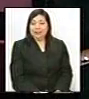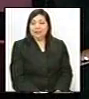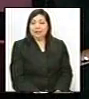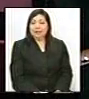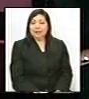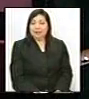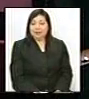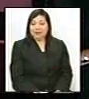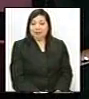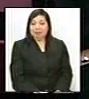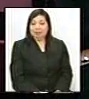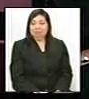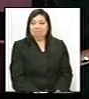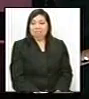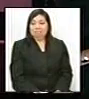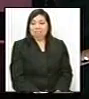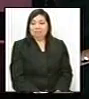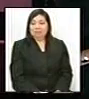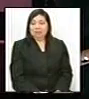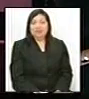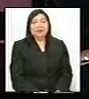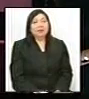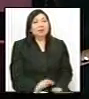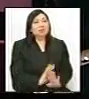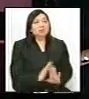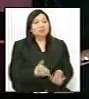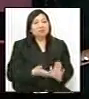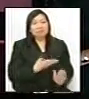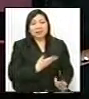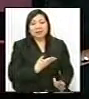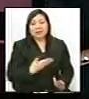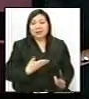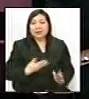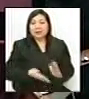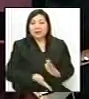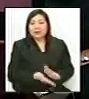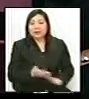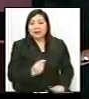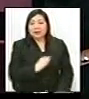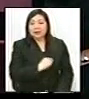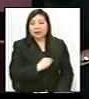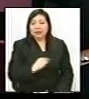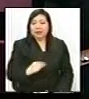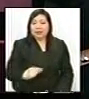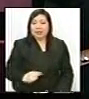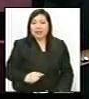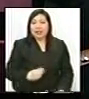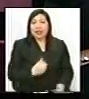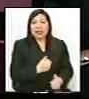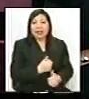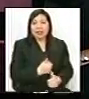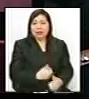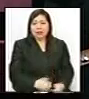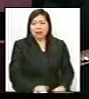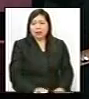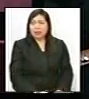Bien, se retira entonces el gobernador de la región